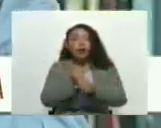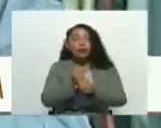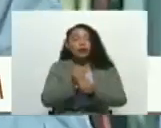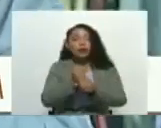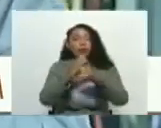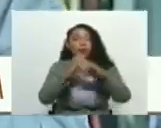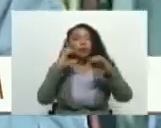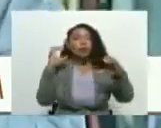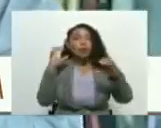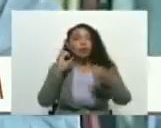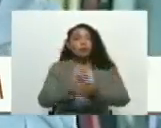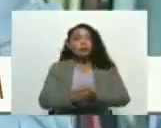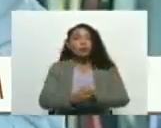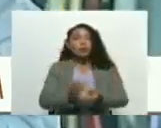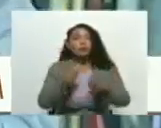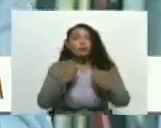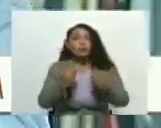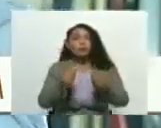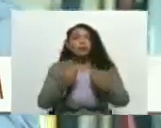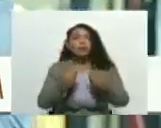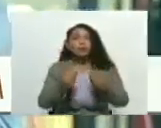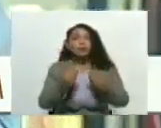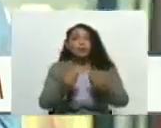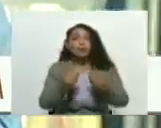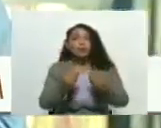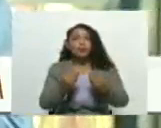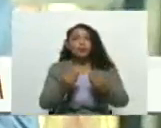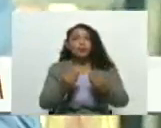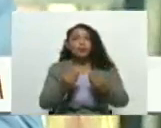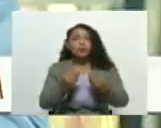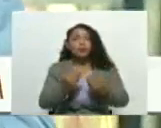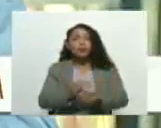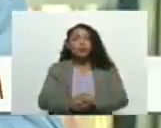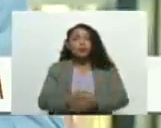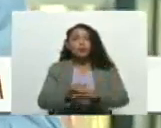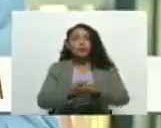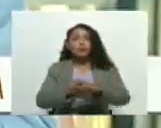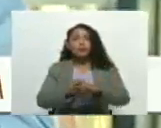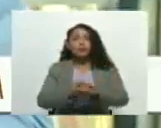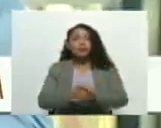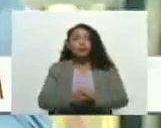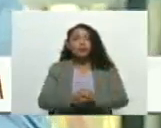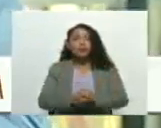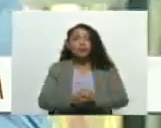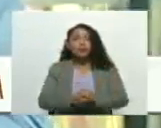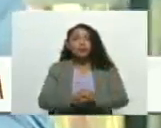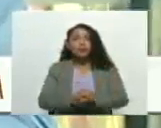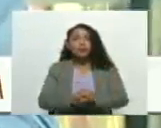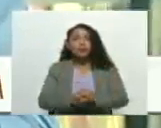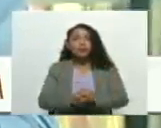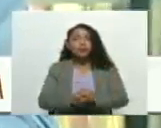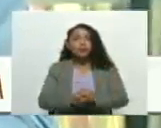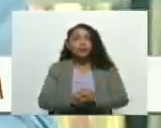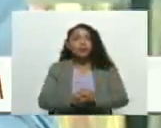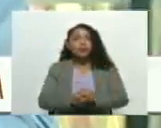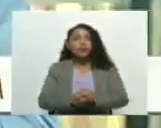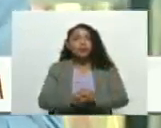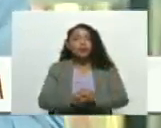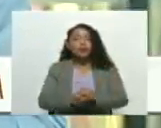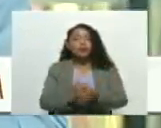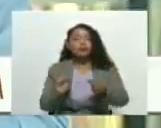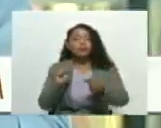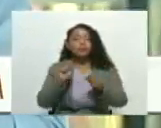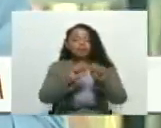nacional para establecer un conjunto de políticas. Y vamos a comenzar un proceso de rematriculación